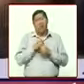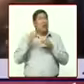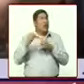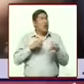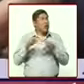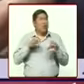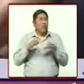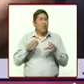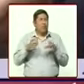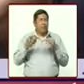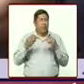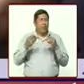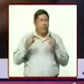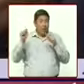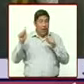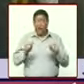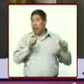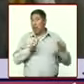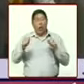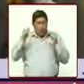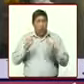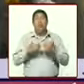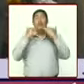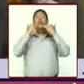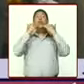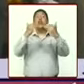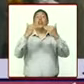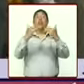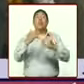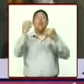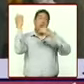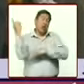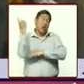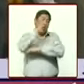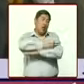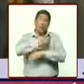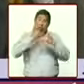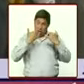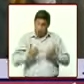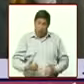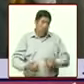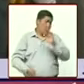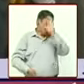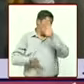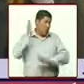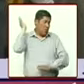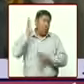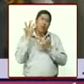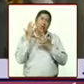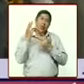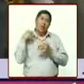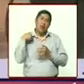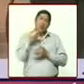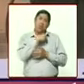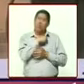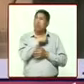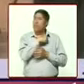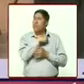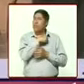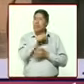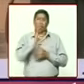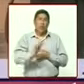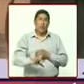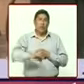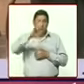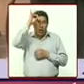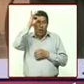le hemos hecho un acto de agradecimiento. El día de hoy ya retornan y bueno, esperemos